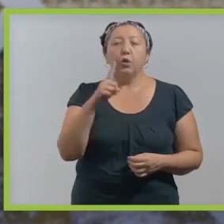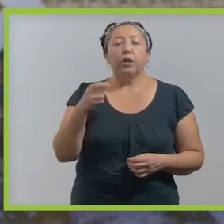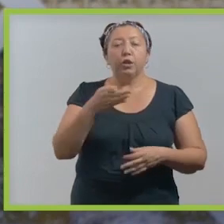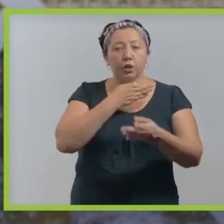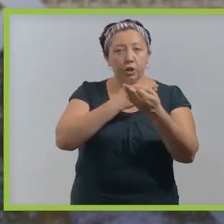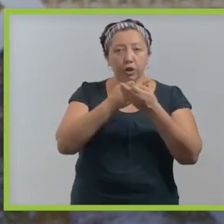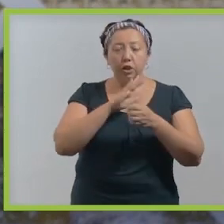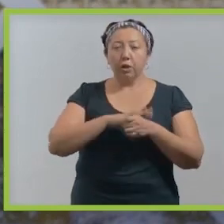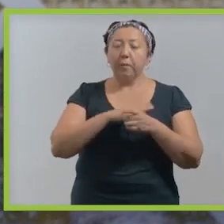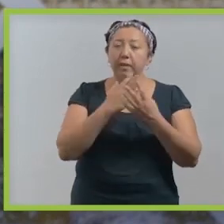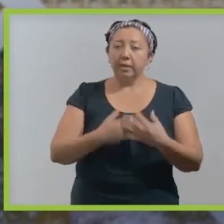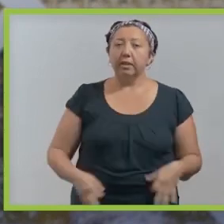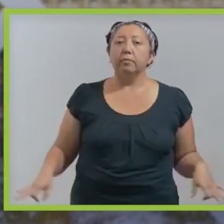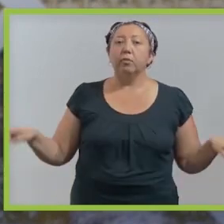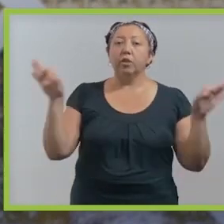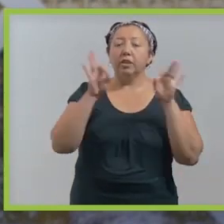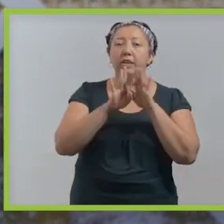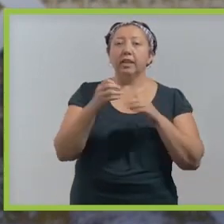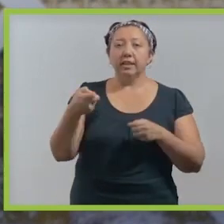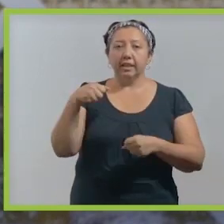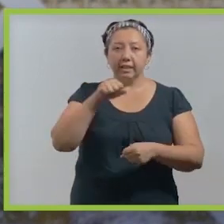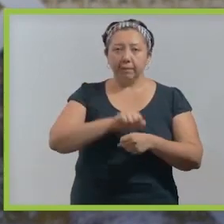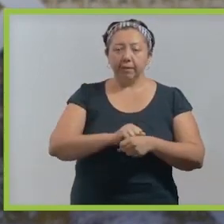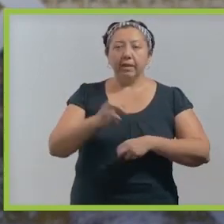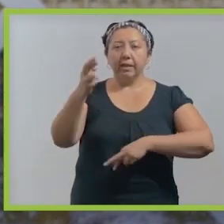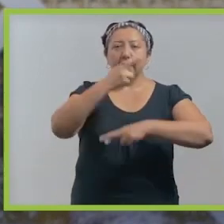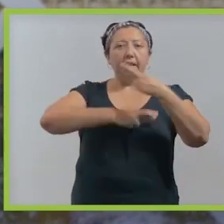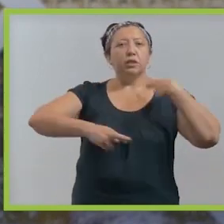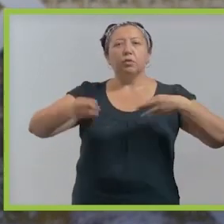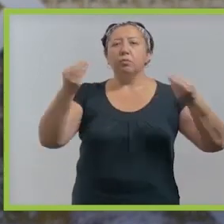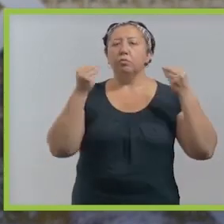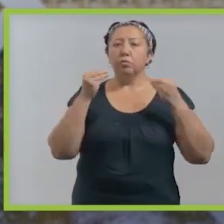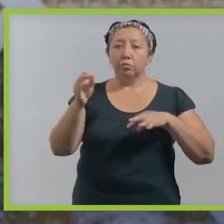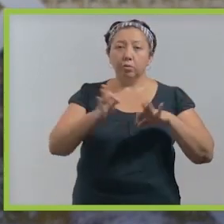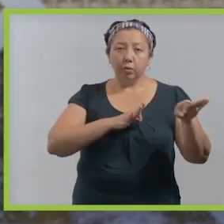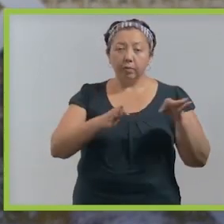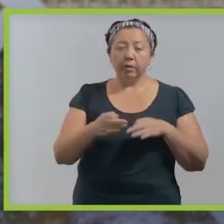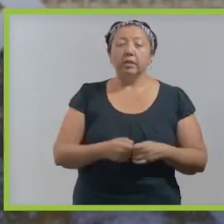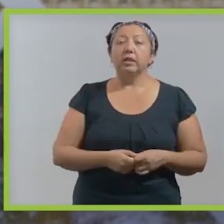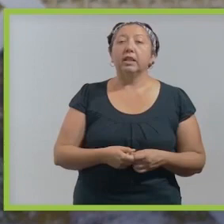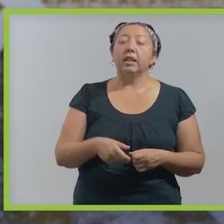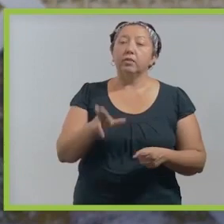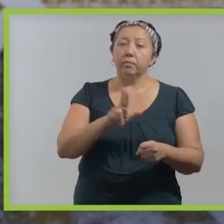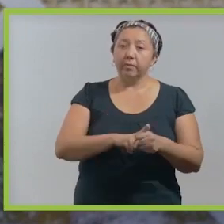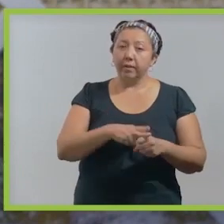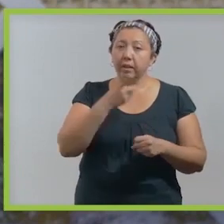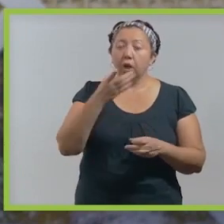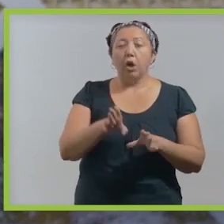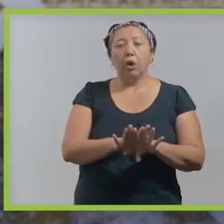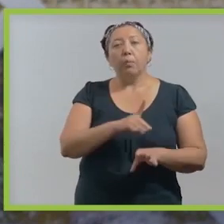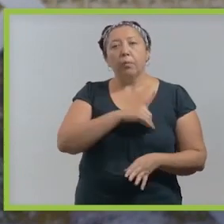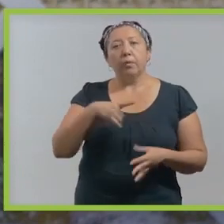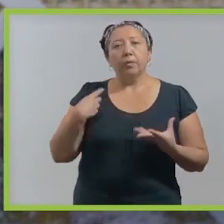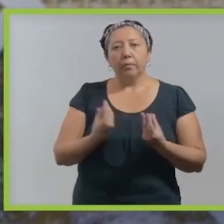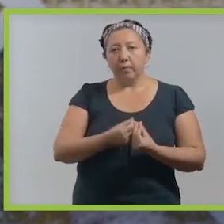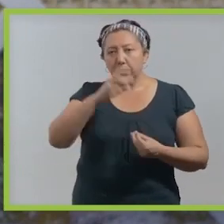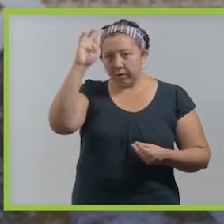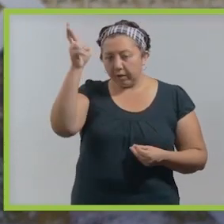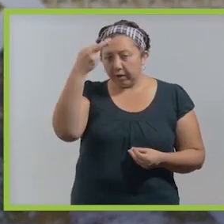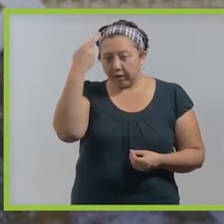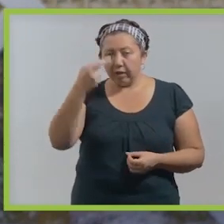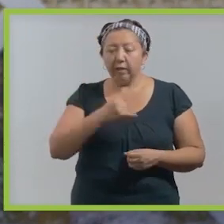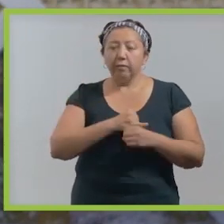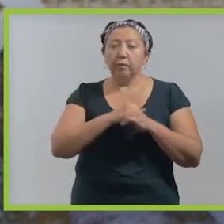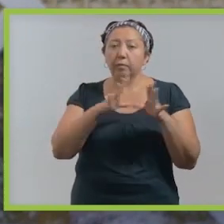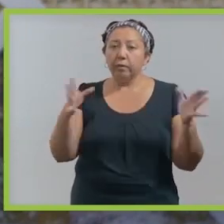las noticias más relevantes esta semana fue el retorno de miles de trabajadores del sector salud que, como debemos recordar, por un